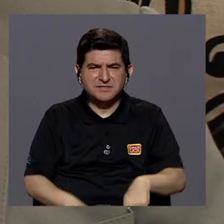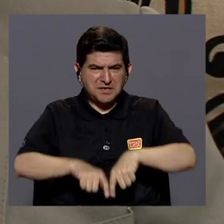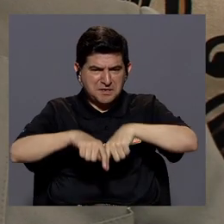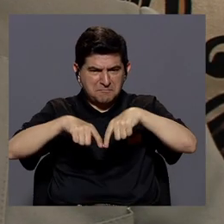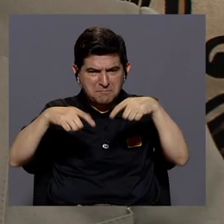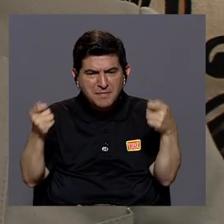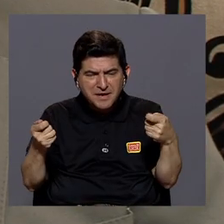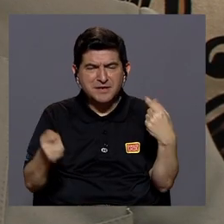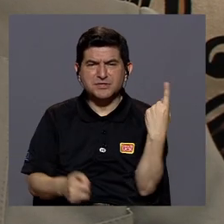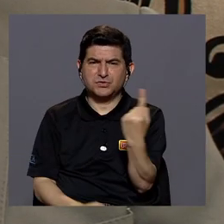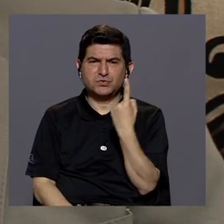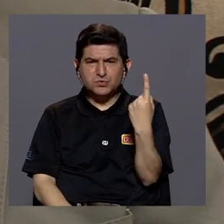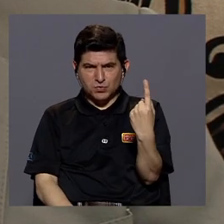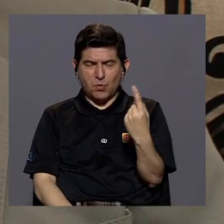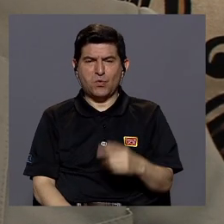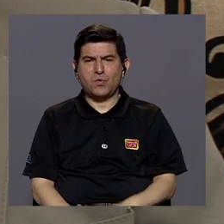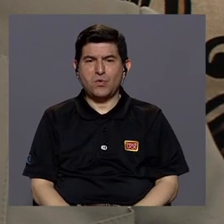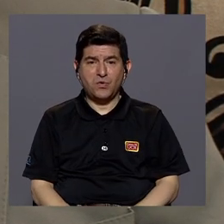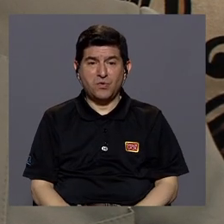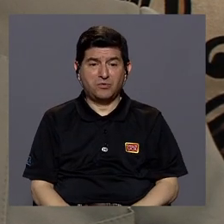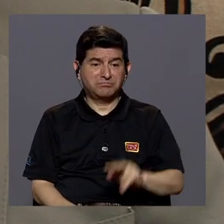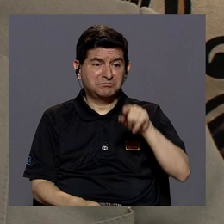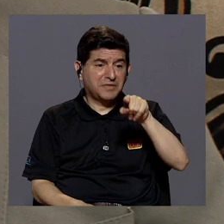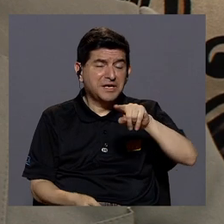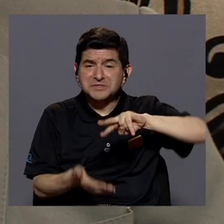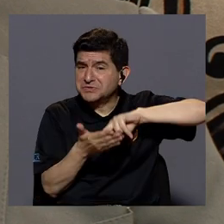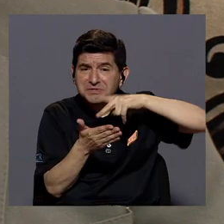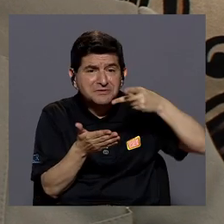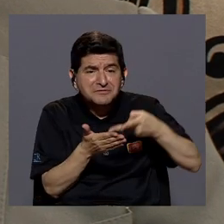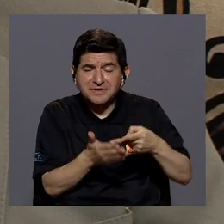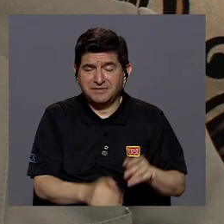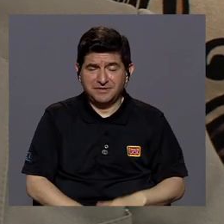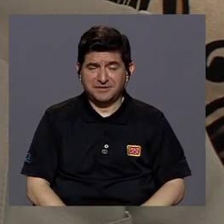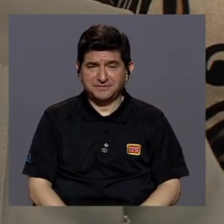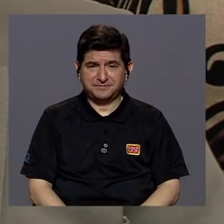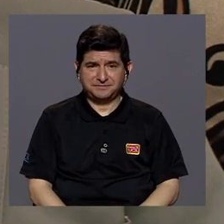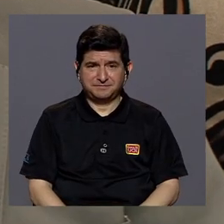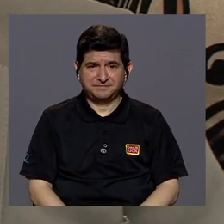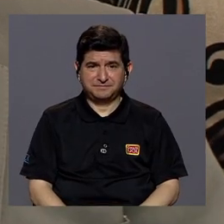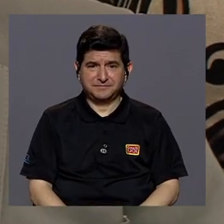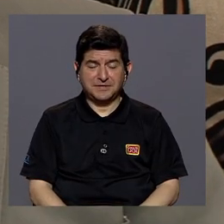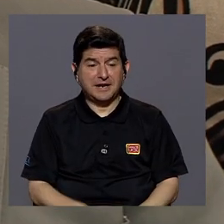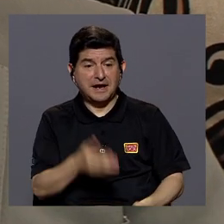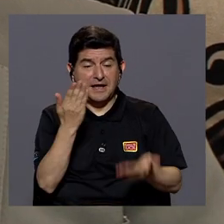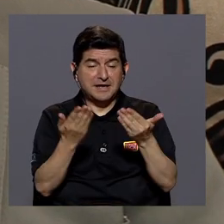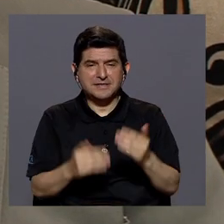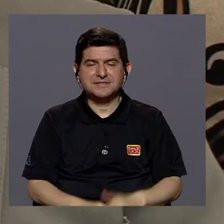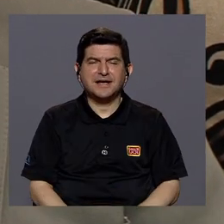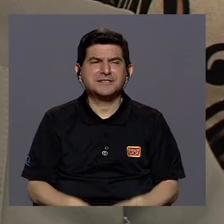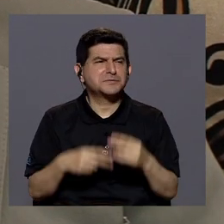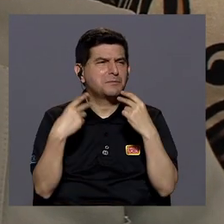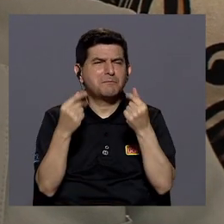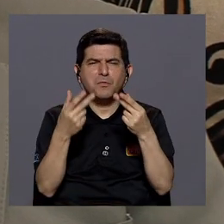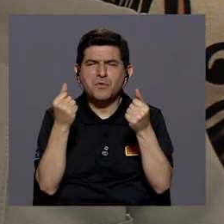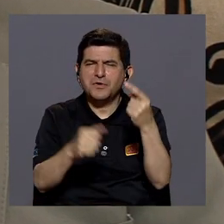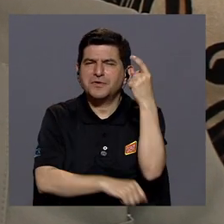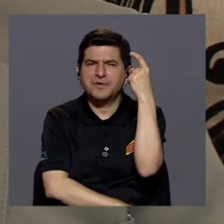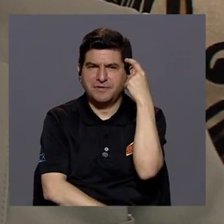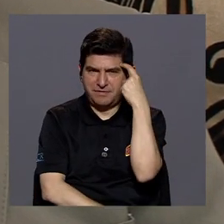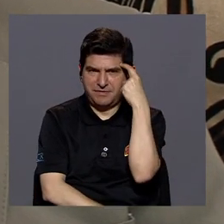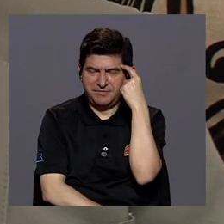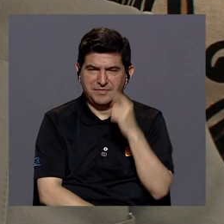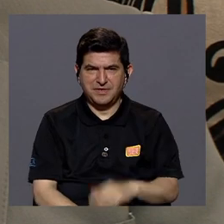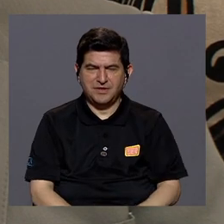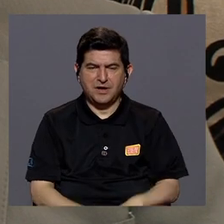es solamente eso. Inclusive podríamos hacer un ejercicio muy rápido acá. ¿A